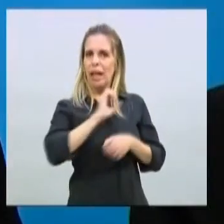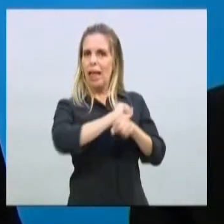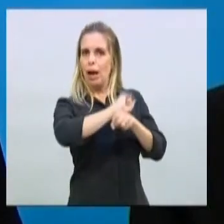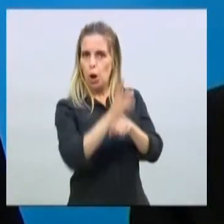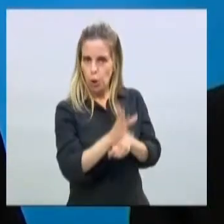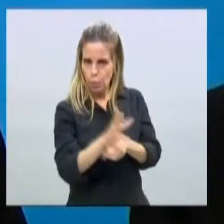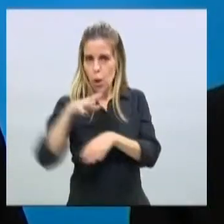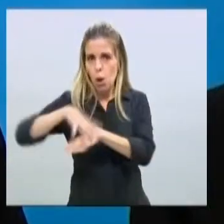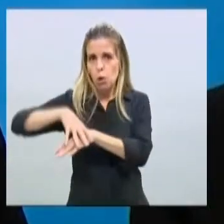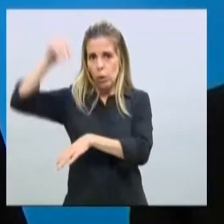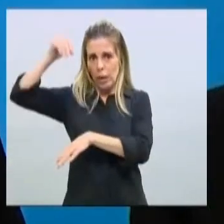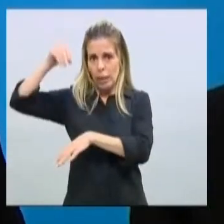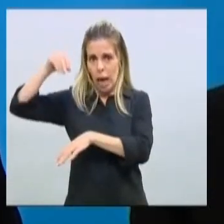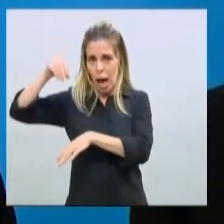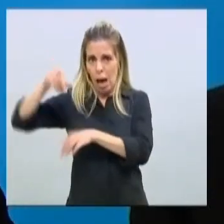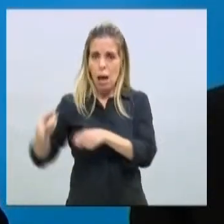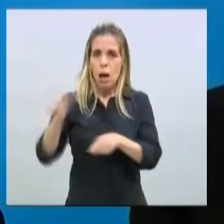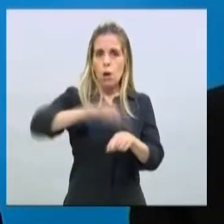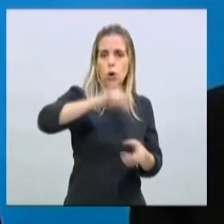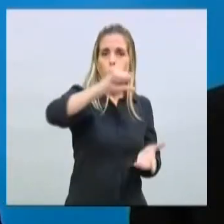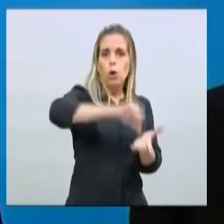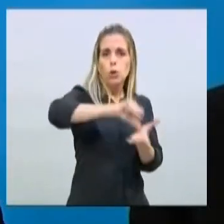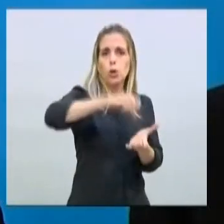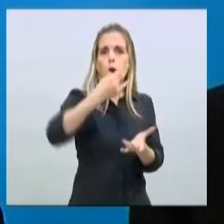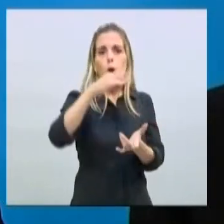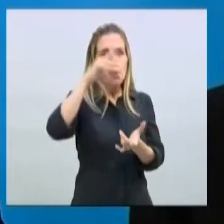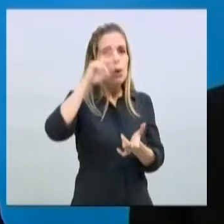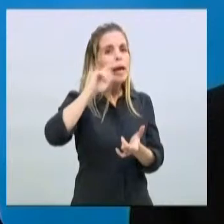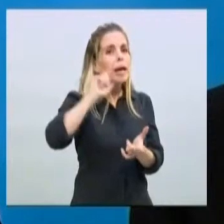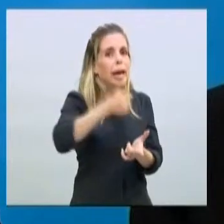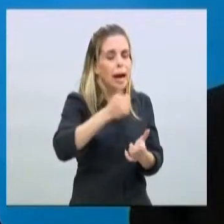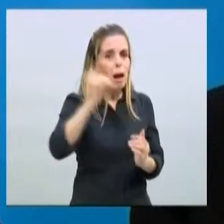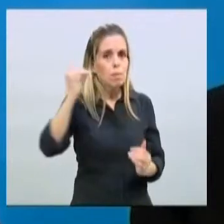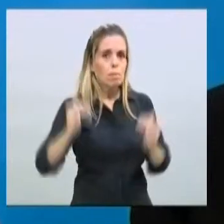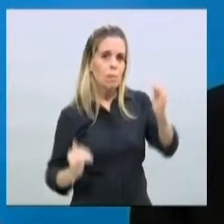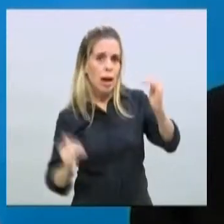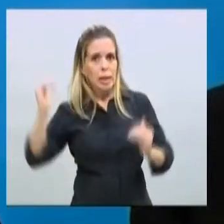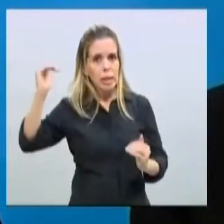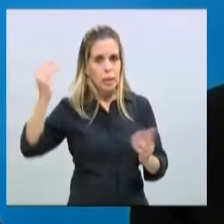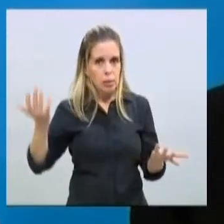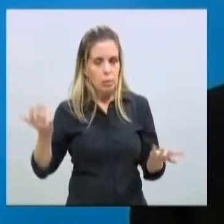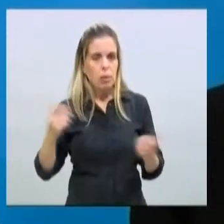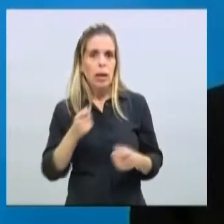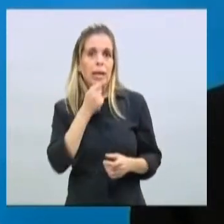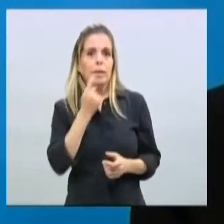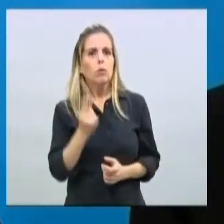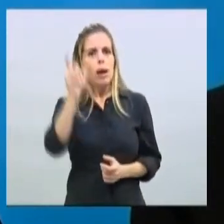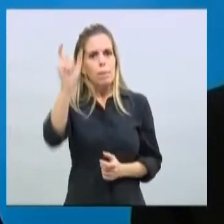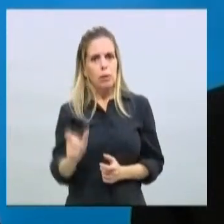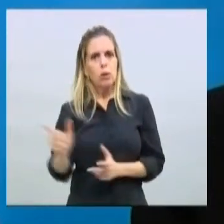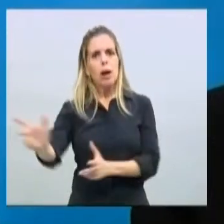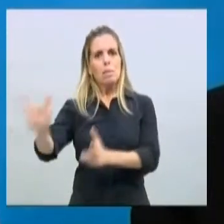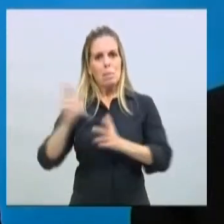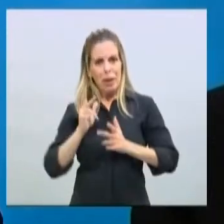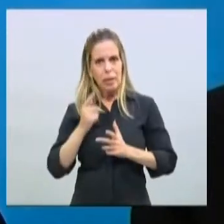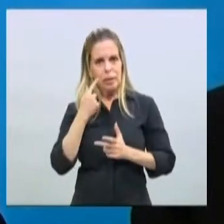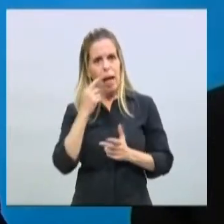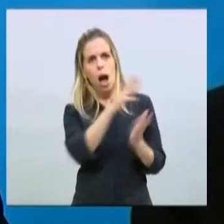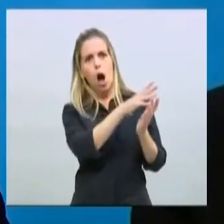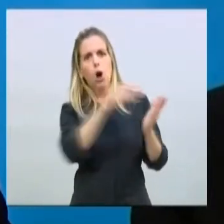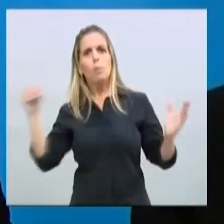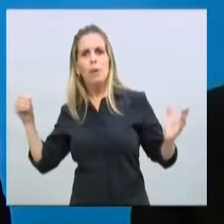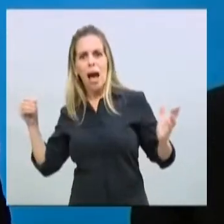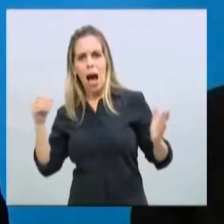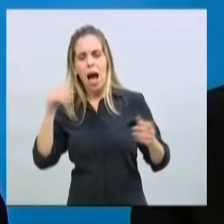Noruega 47. Cuando a mí me dicen que siga el ejemplo de Noruega, porque total